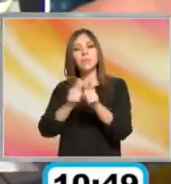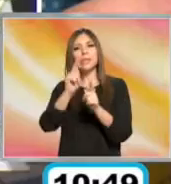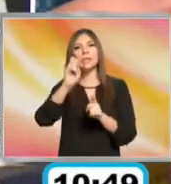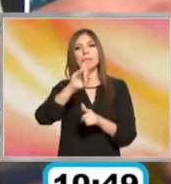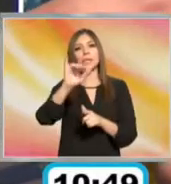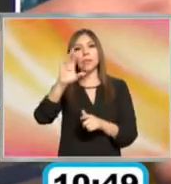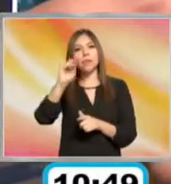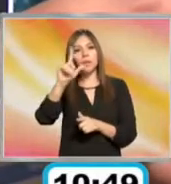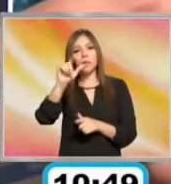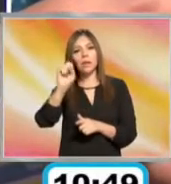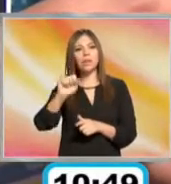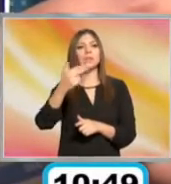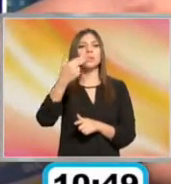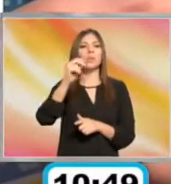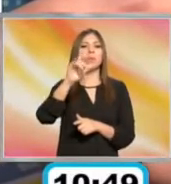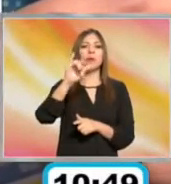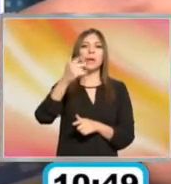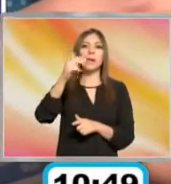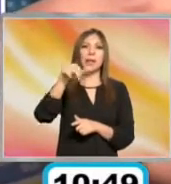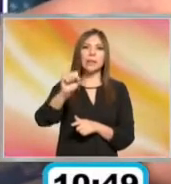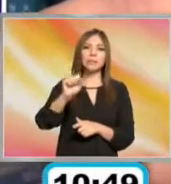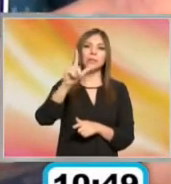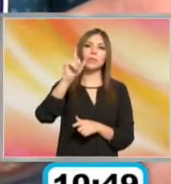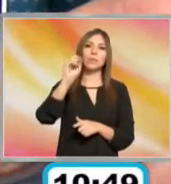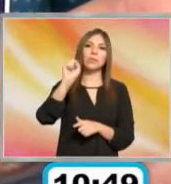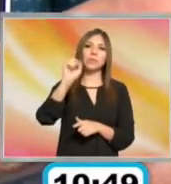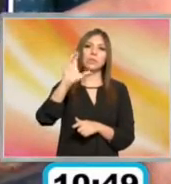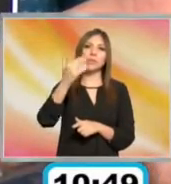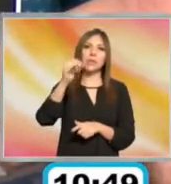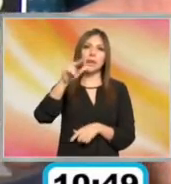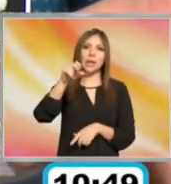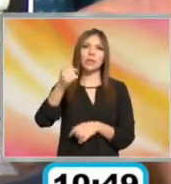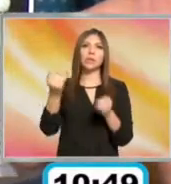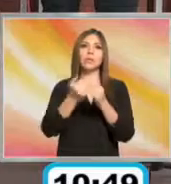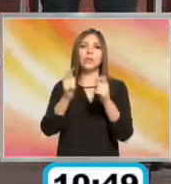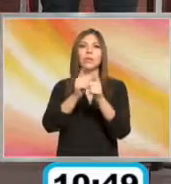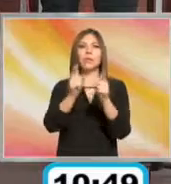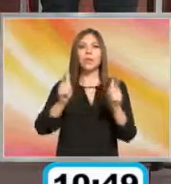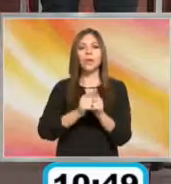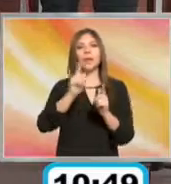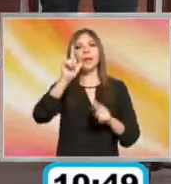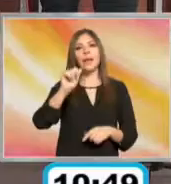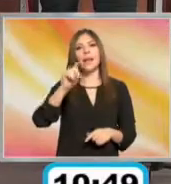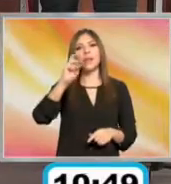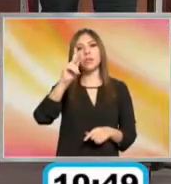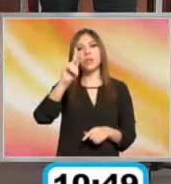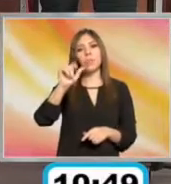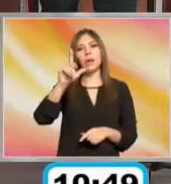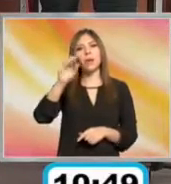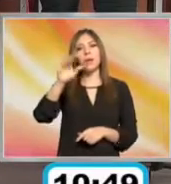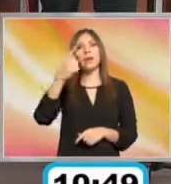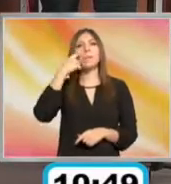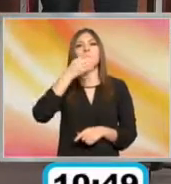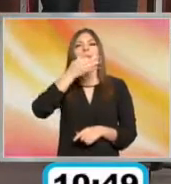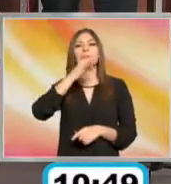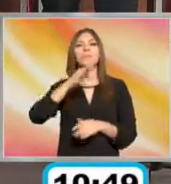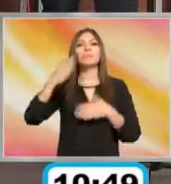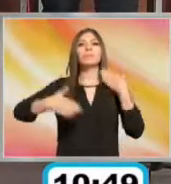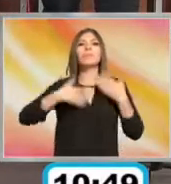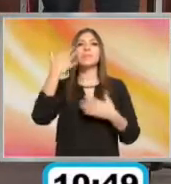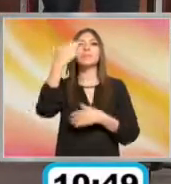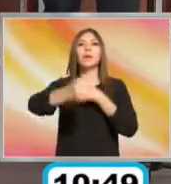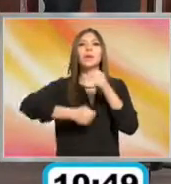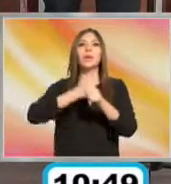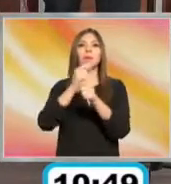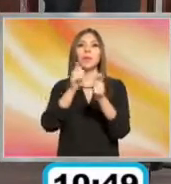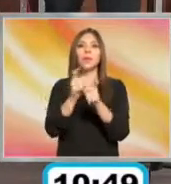Terrícolas, Hooligans, los Solitarios, los Chicanos y por supuesto La Tropa Loca, festejando los 50 años del grupo. Ya ando como ustedes, miren,